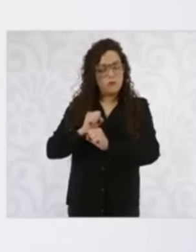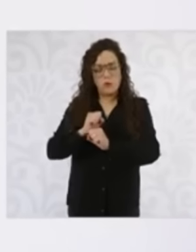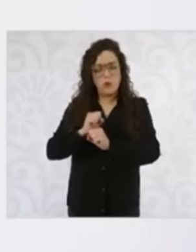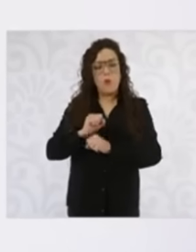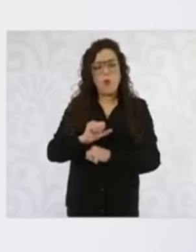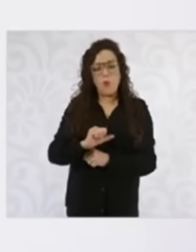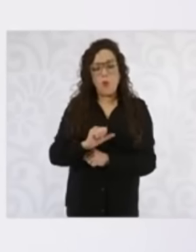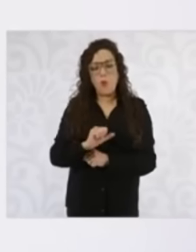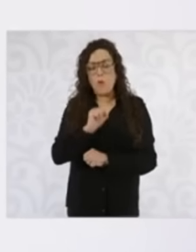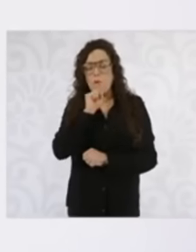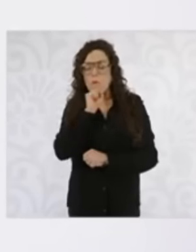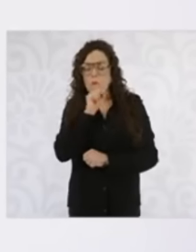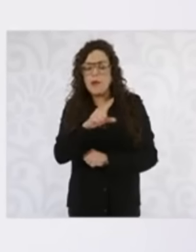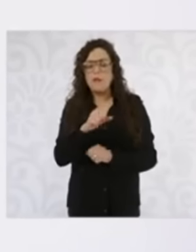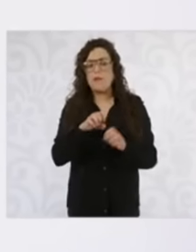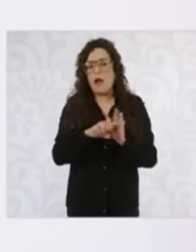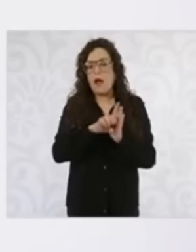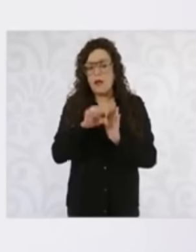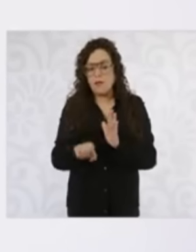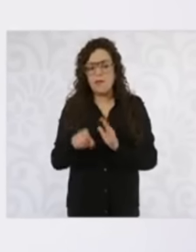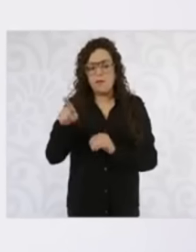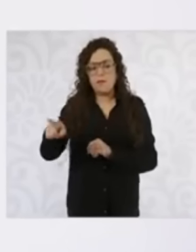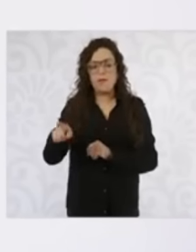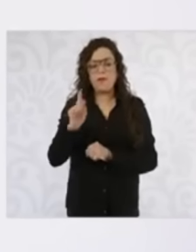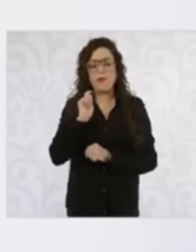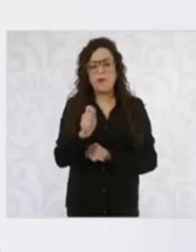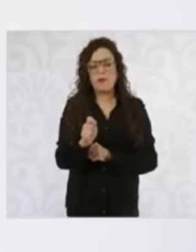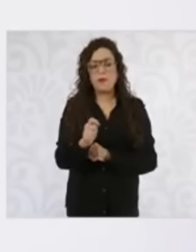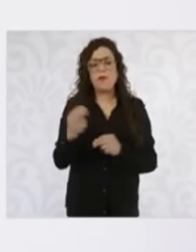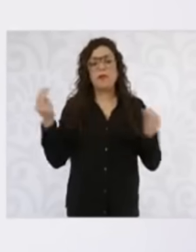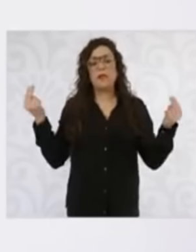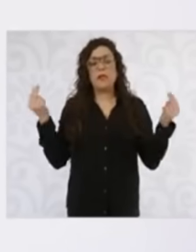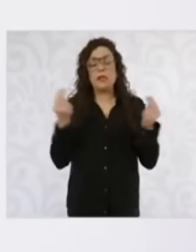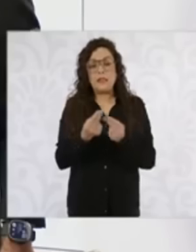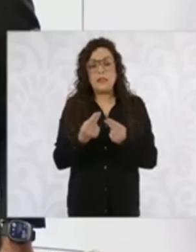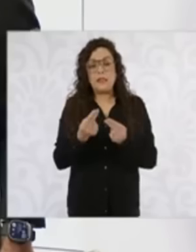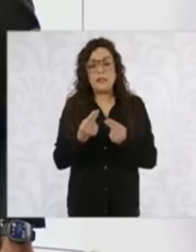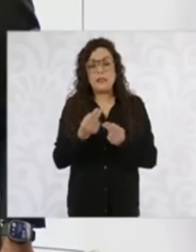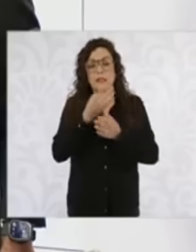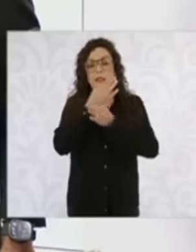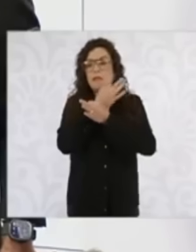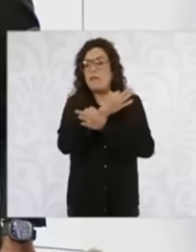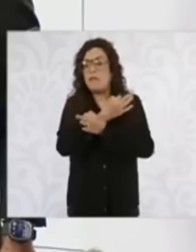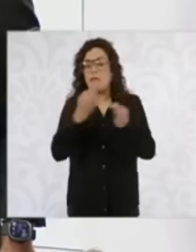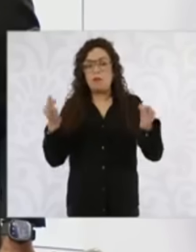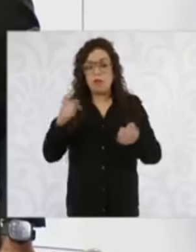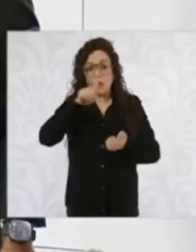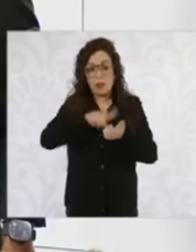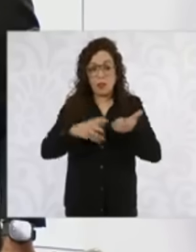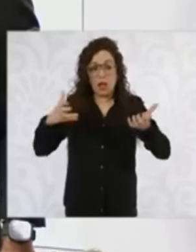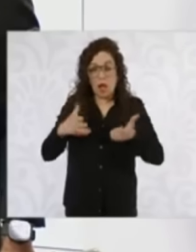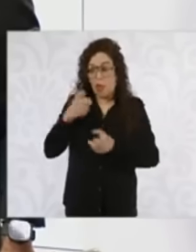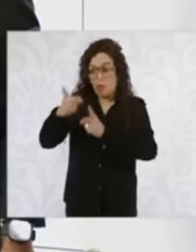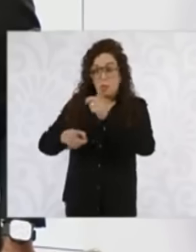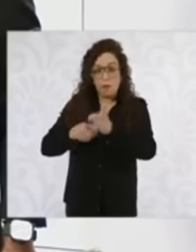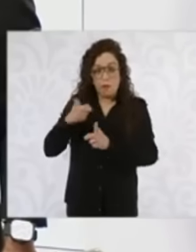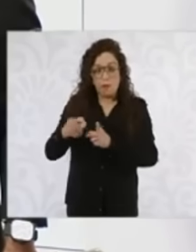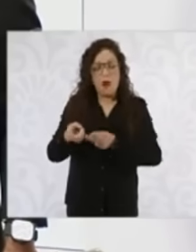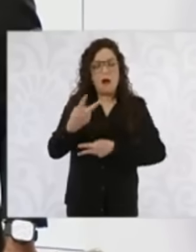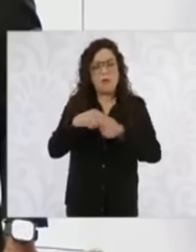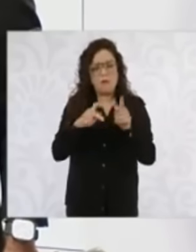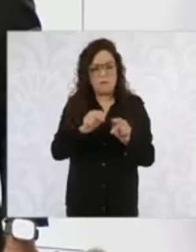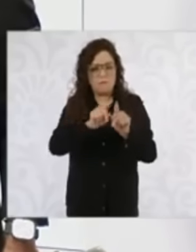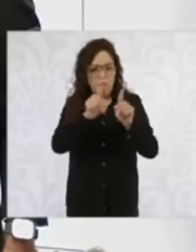presidente López Obrador, que fueron 15 obras estratégicas, y este año, el 2025, pues inician las